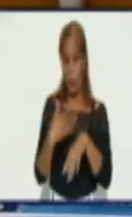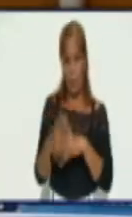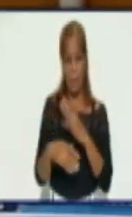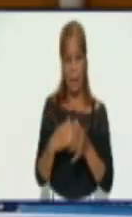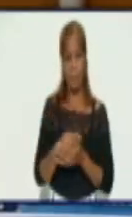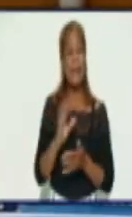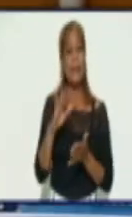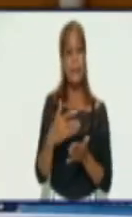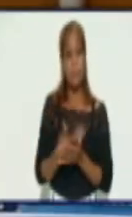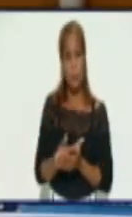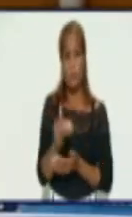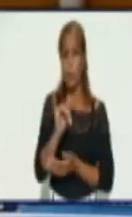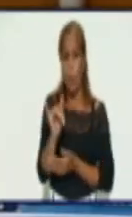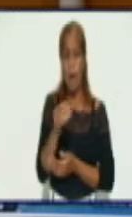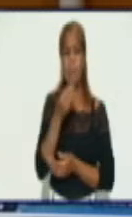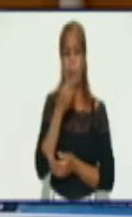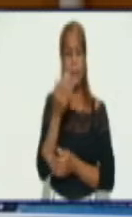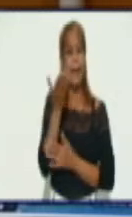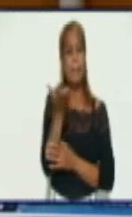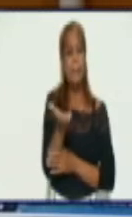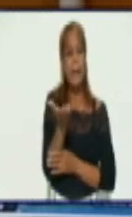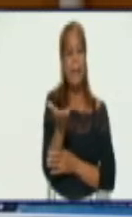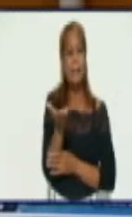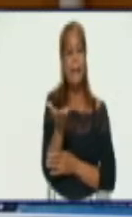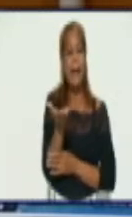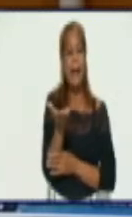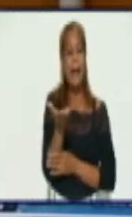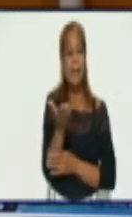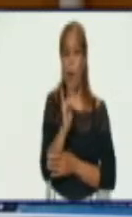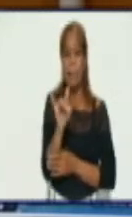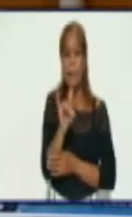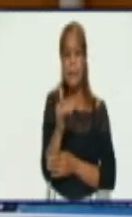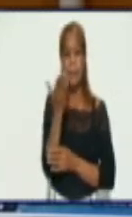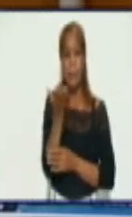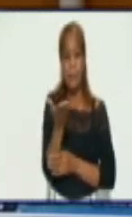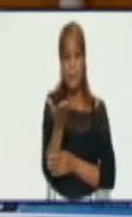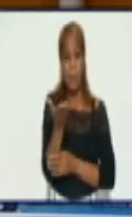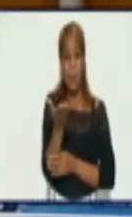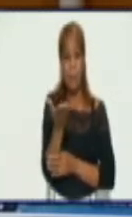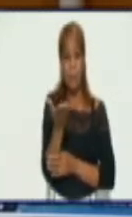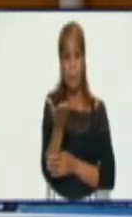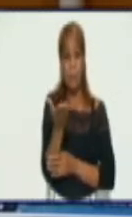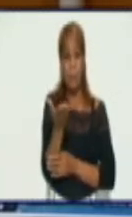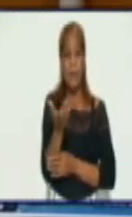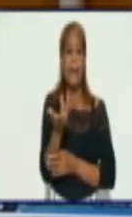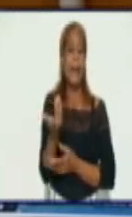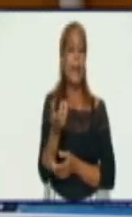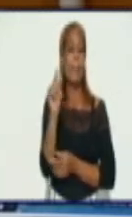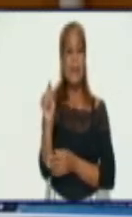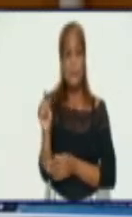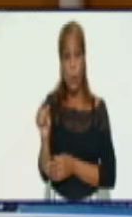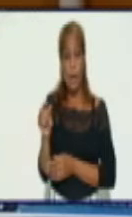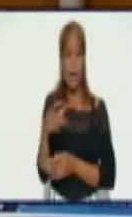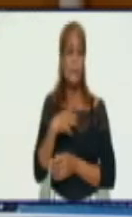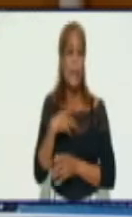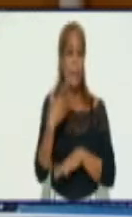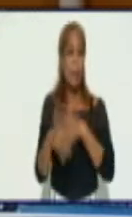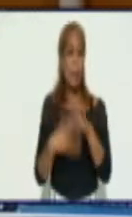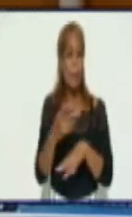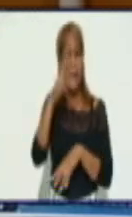una demanda x de problemas familiares o de médicos que ya ellos como es uno los pasaron por el filtro palabra para hablar a los cubanos y después la